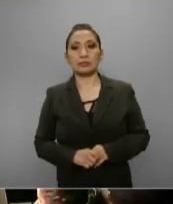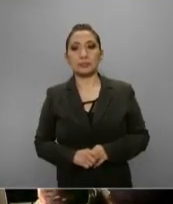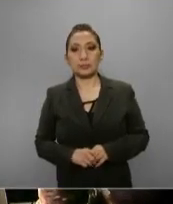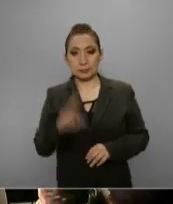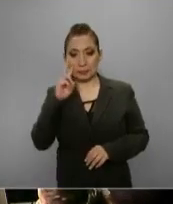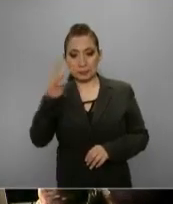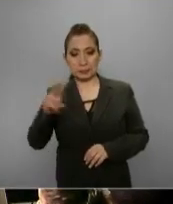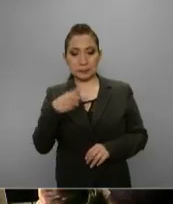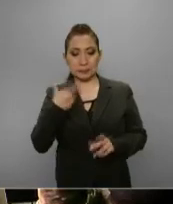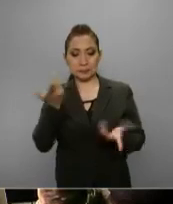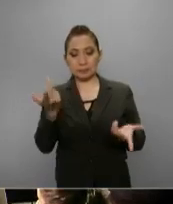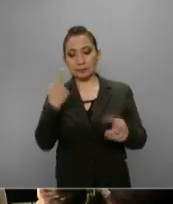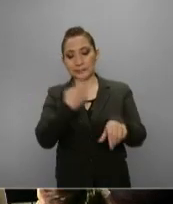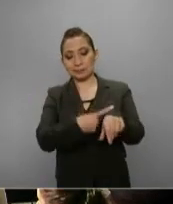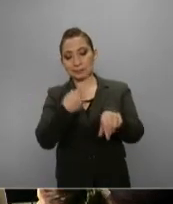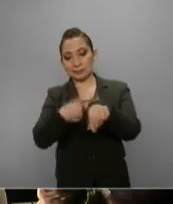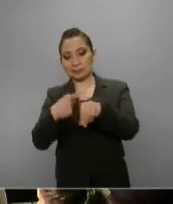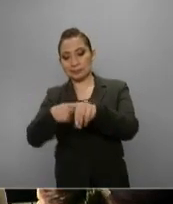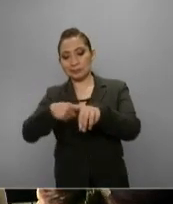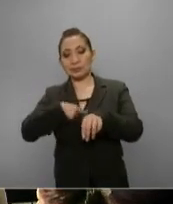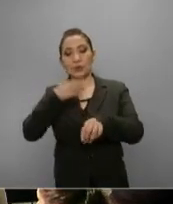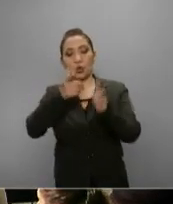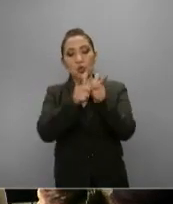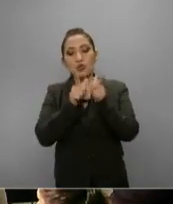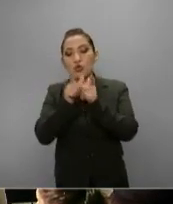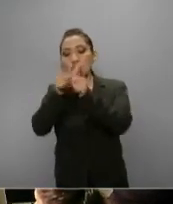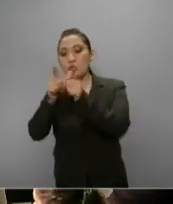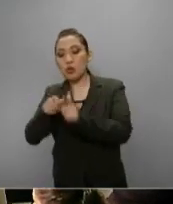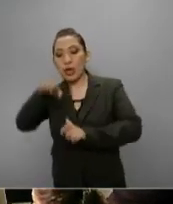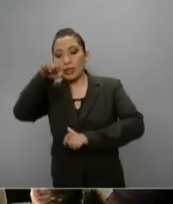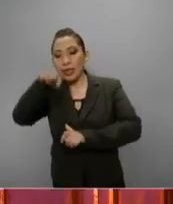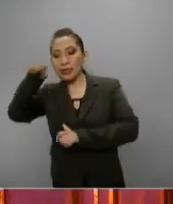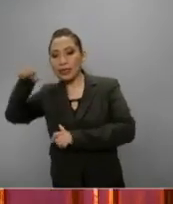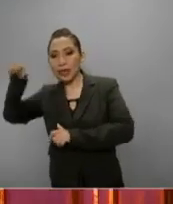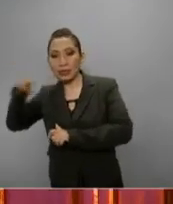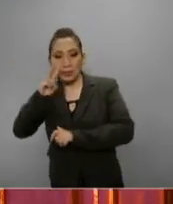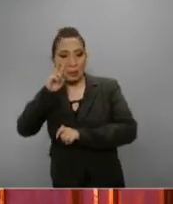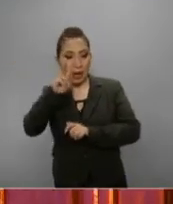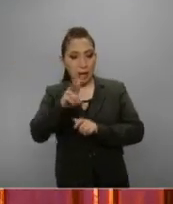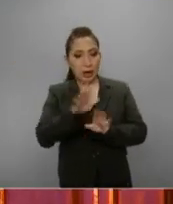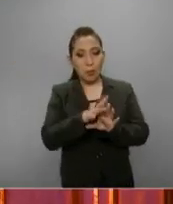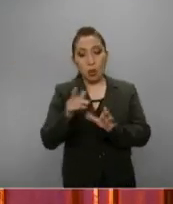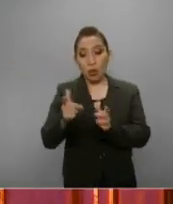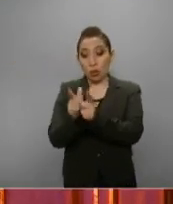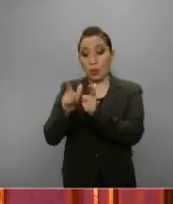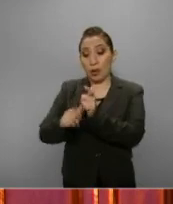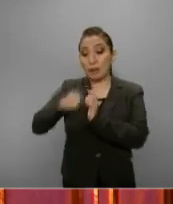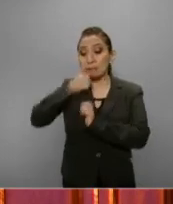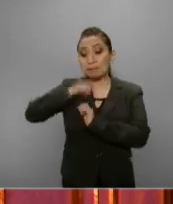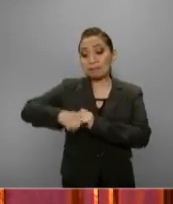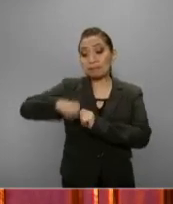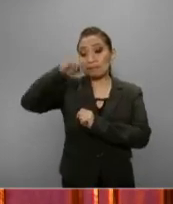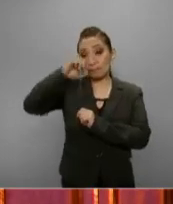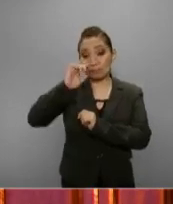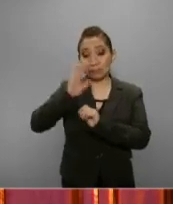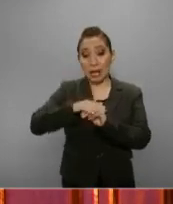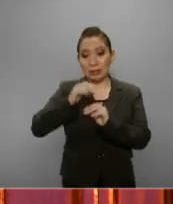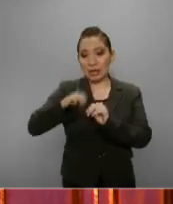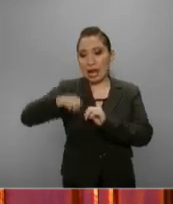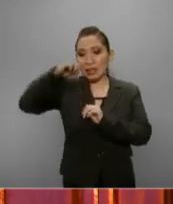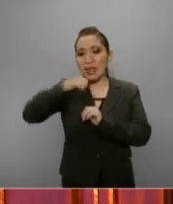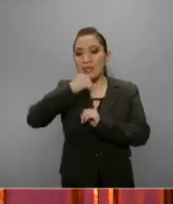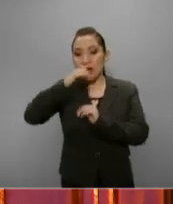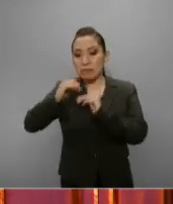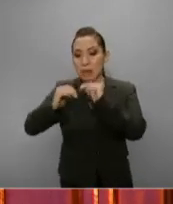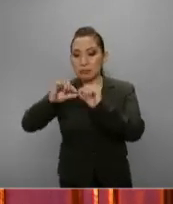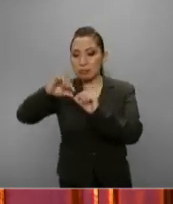La distribución de casos por grupo de edad. Podemos seguir apreciando cómo son los grupos de edad en la medida que se va